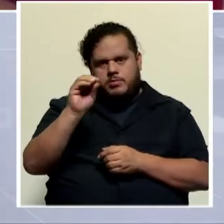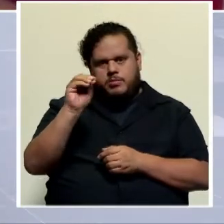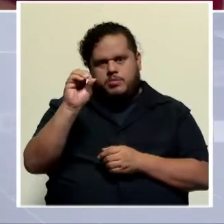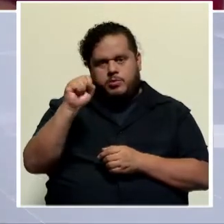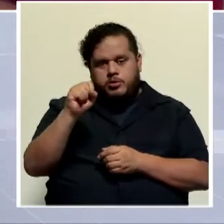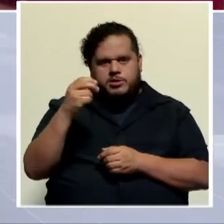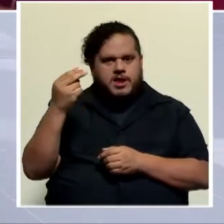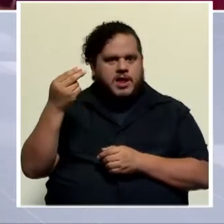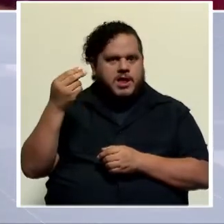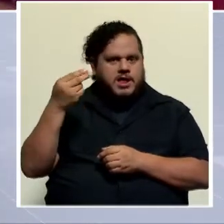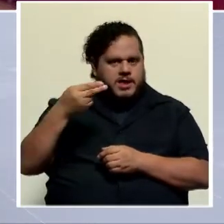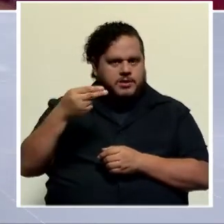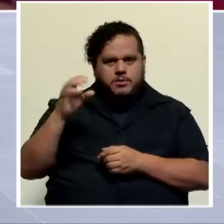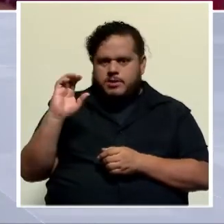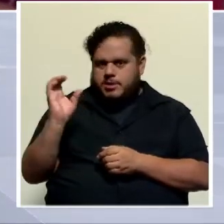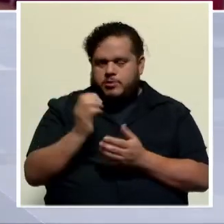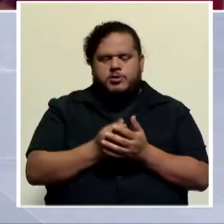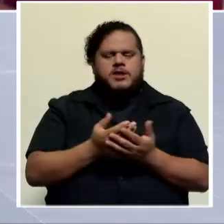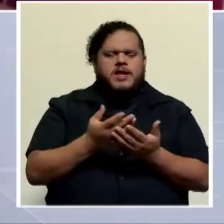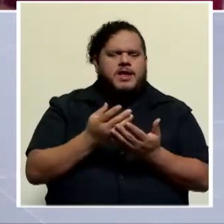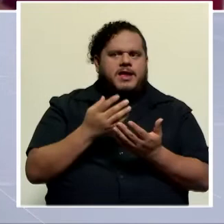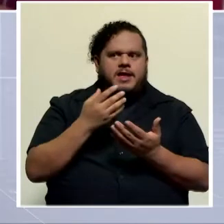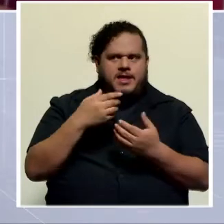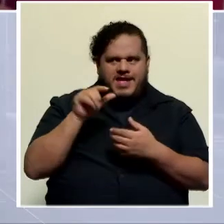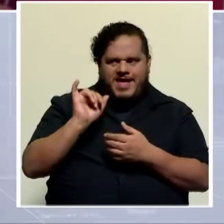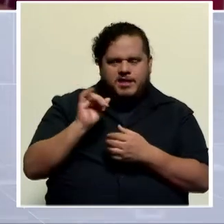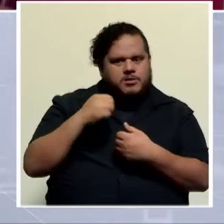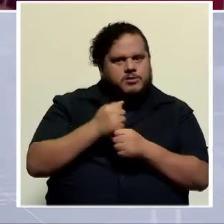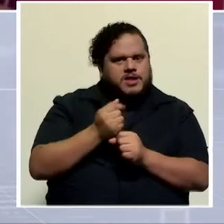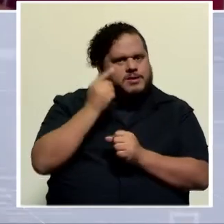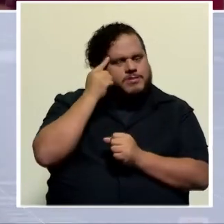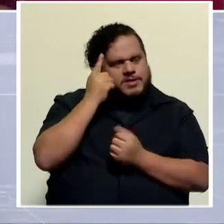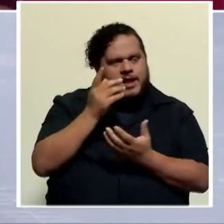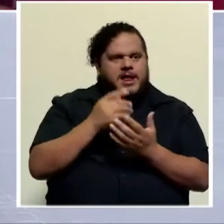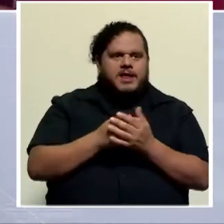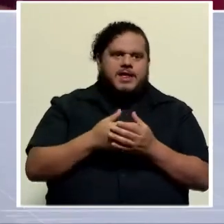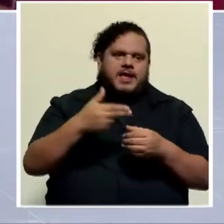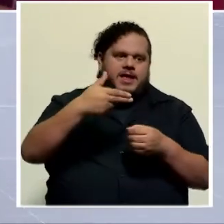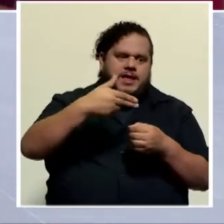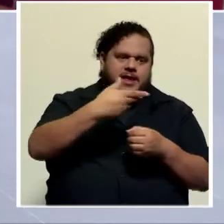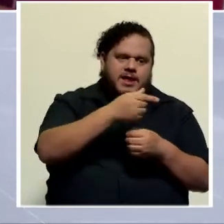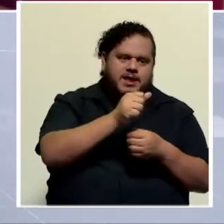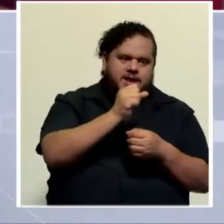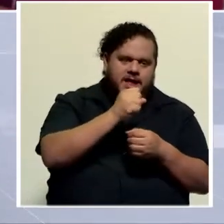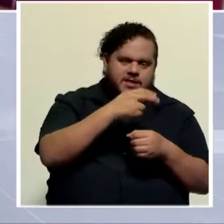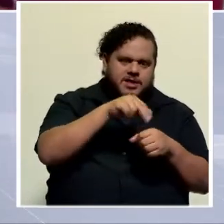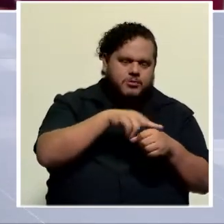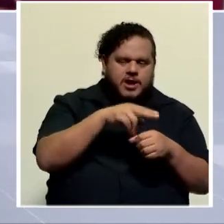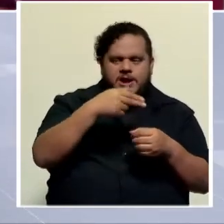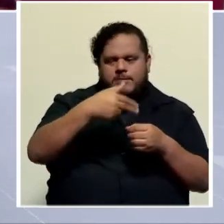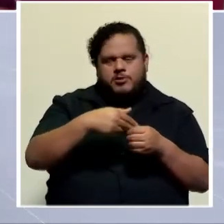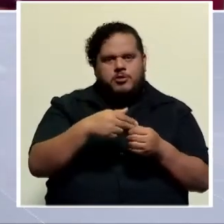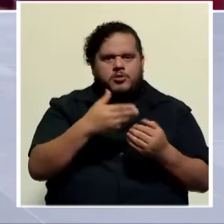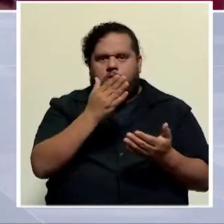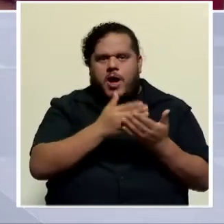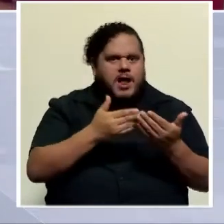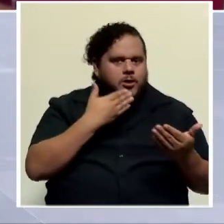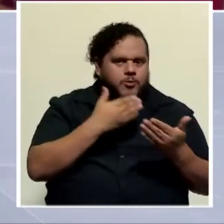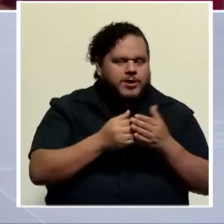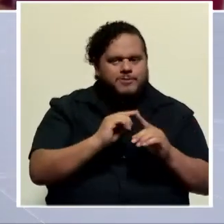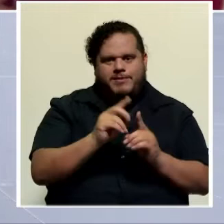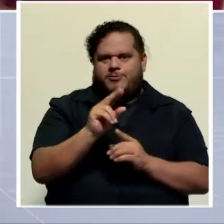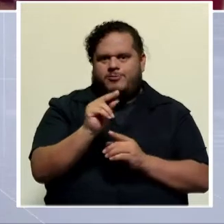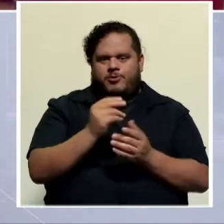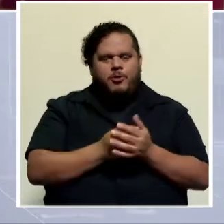opción orgánica y buena, sostenible del petróleo. Y el gas natural, lo cierto es que